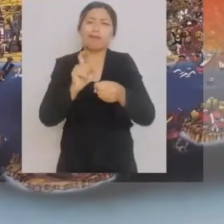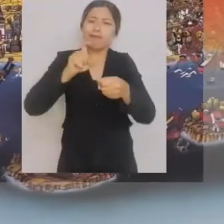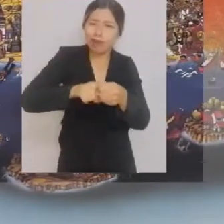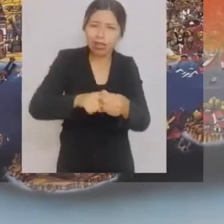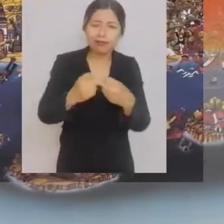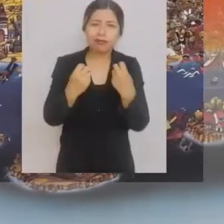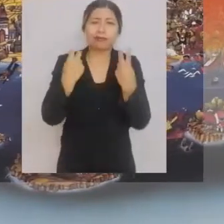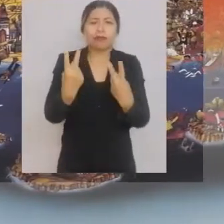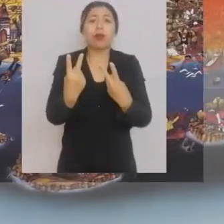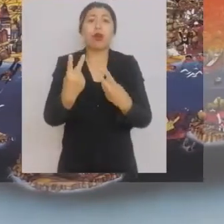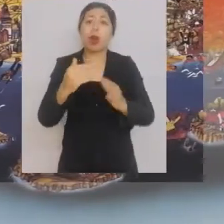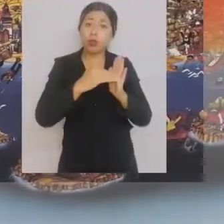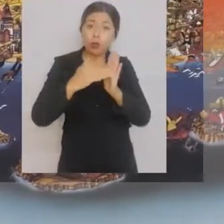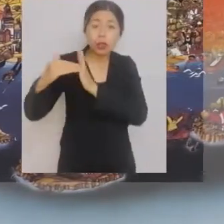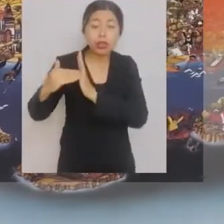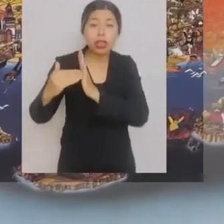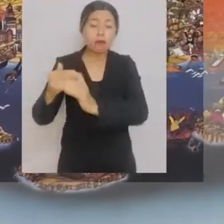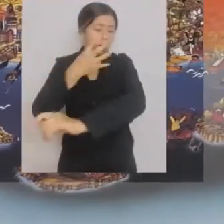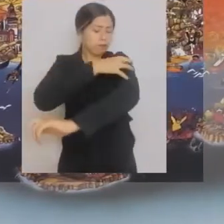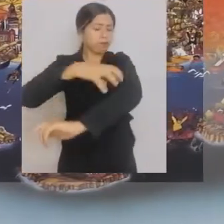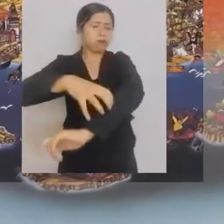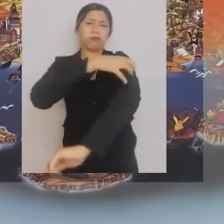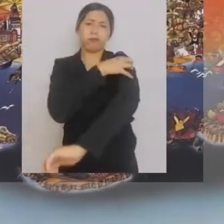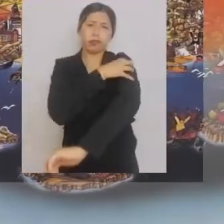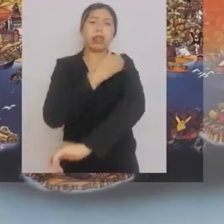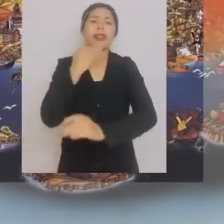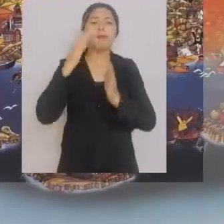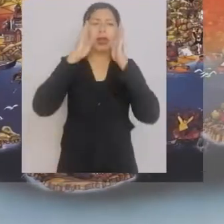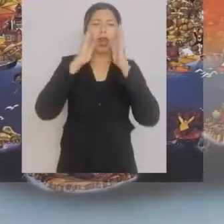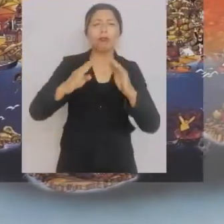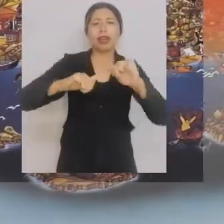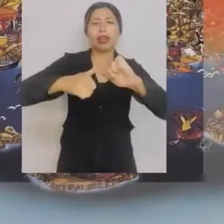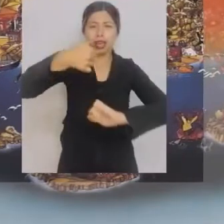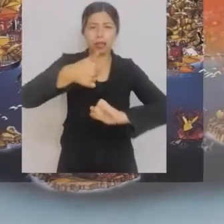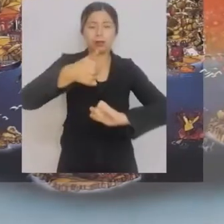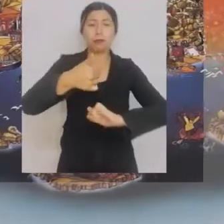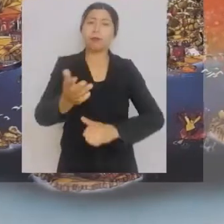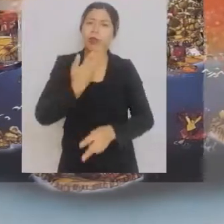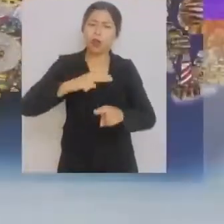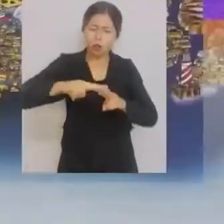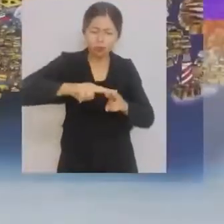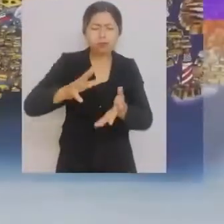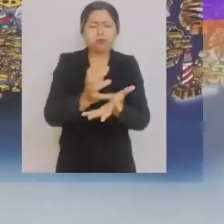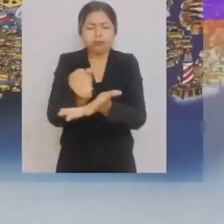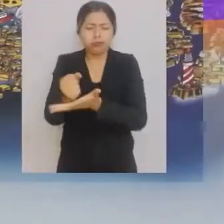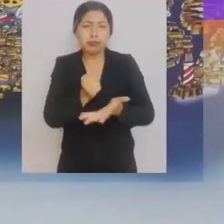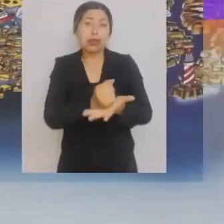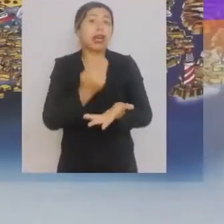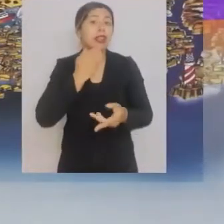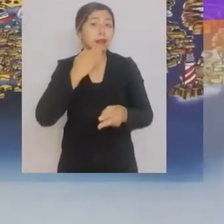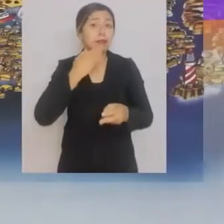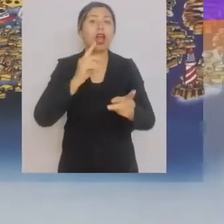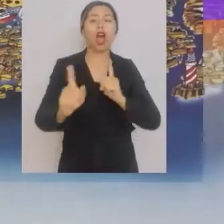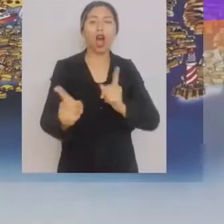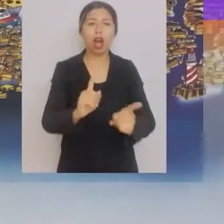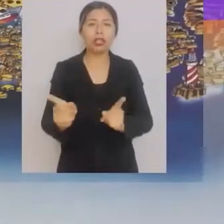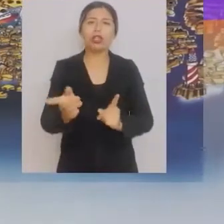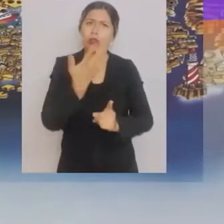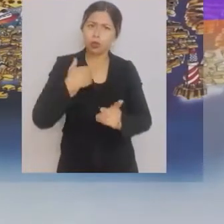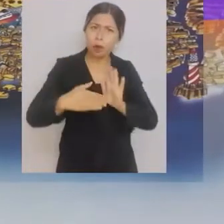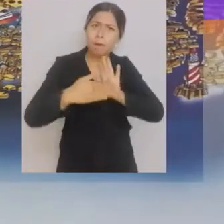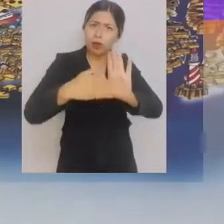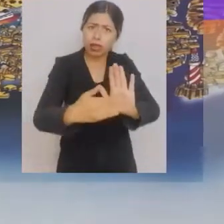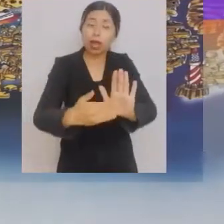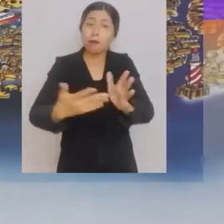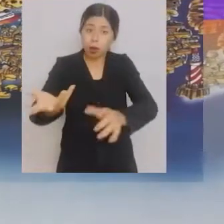de Coquimbo una región participativa, sustentable, descentralizada y con enfoque de género. Con hechos y organización,